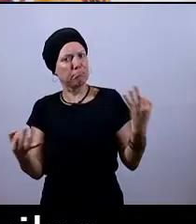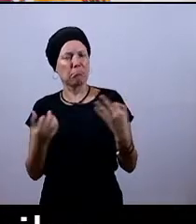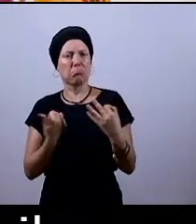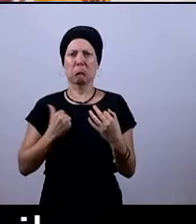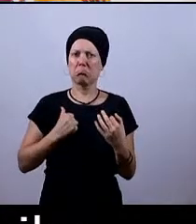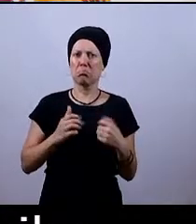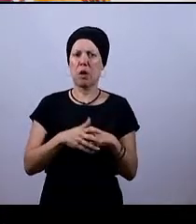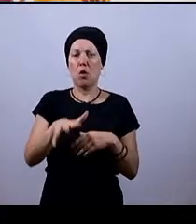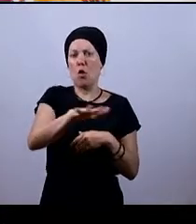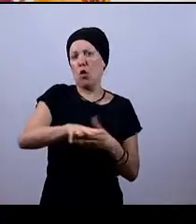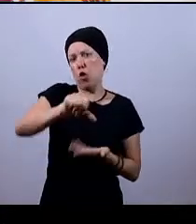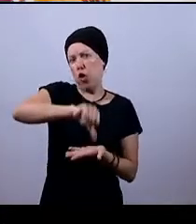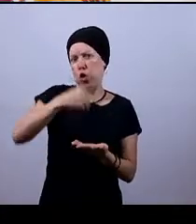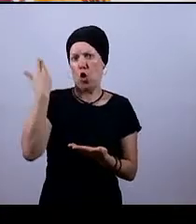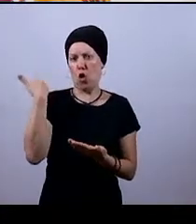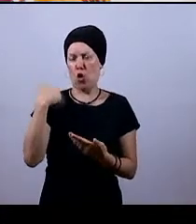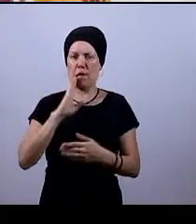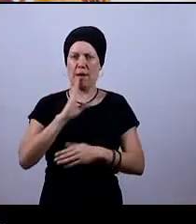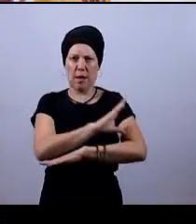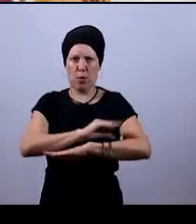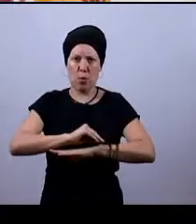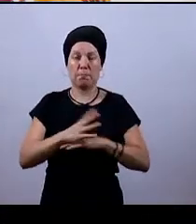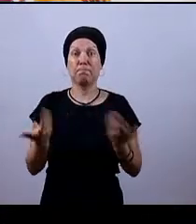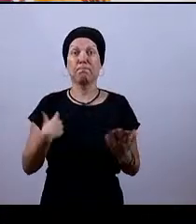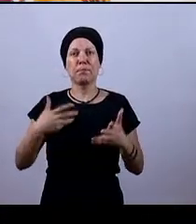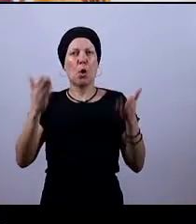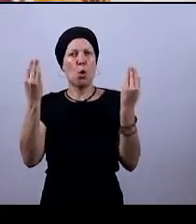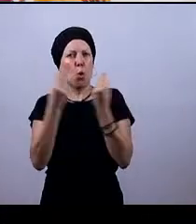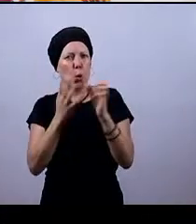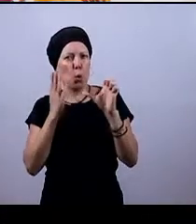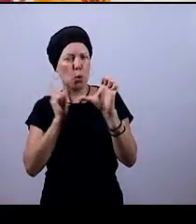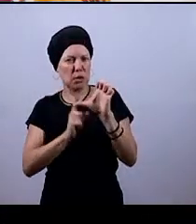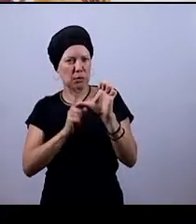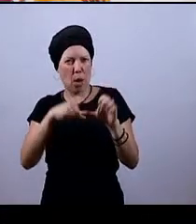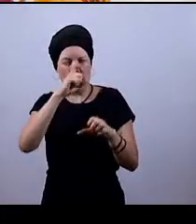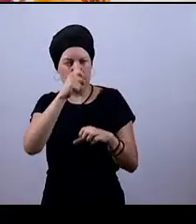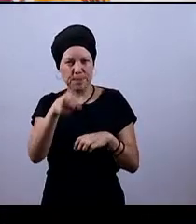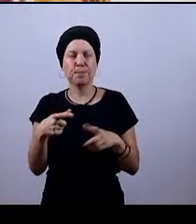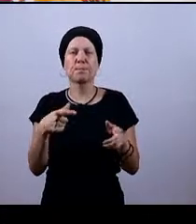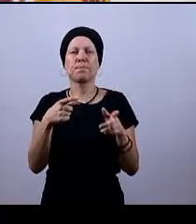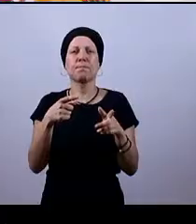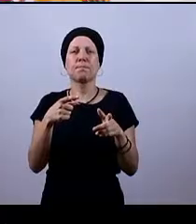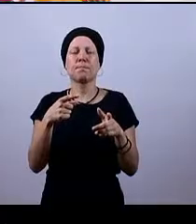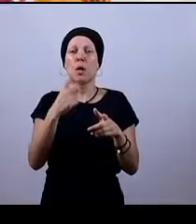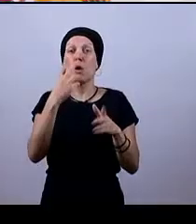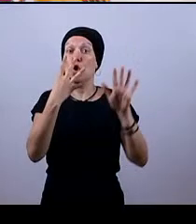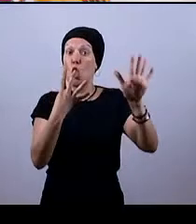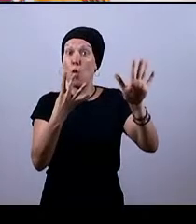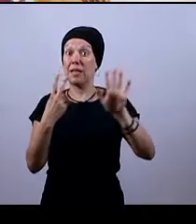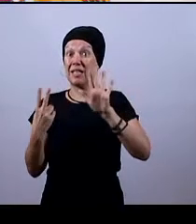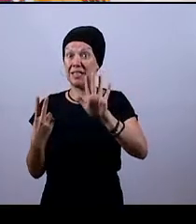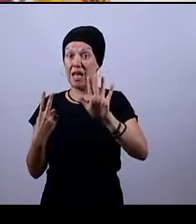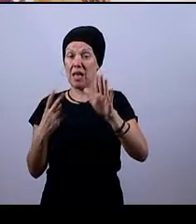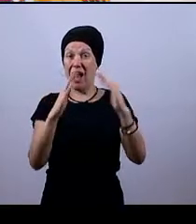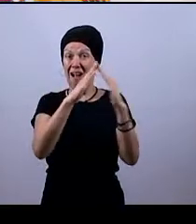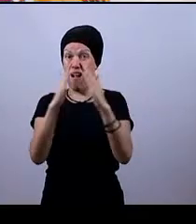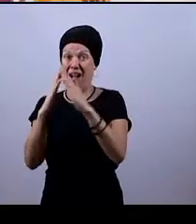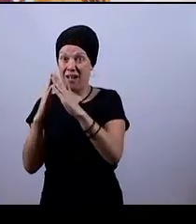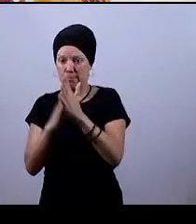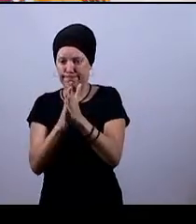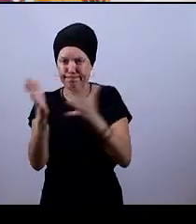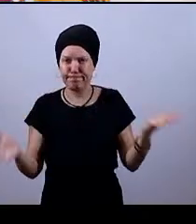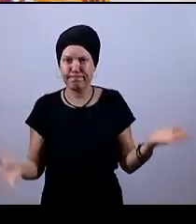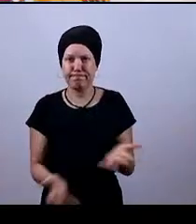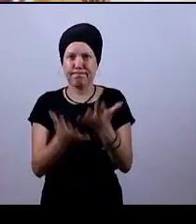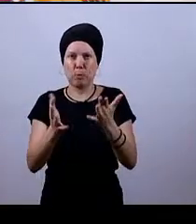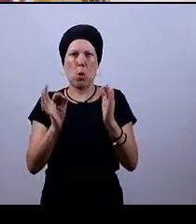esa localidad. La Junta, les recuerdo, se ha comprometido a impulsar 97 viviendas en régimen de